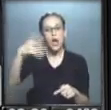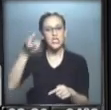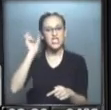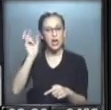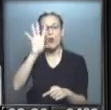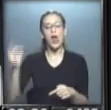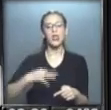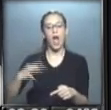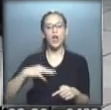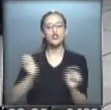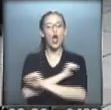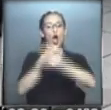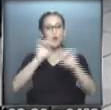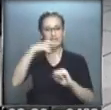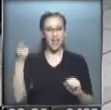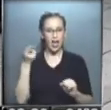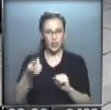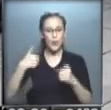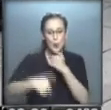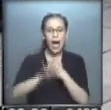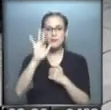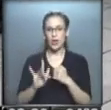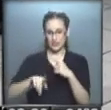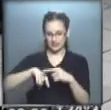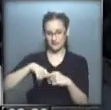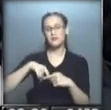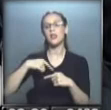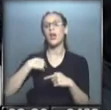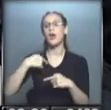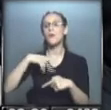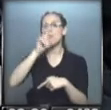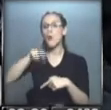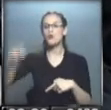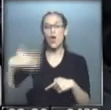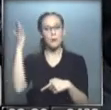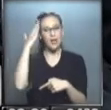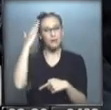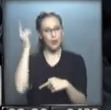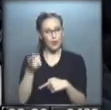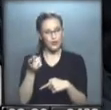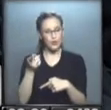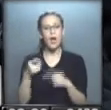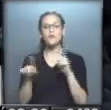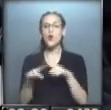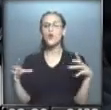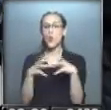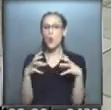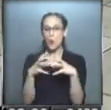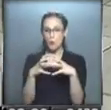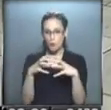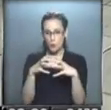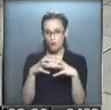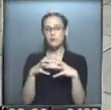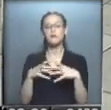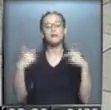años del golpe que se cumplen el próximo miércoles, el realizado en el Museo de la Memoria, convocado por la agrupación Nueva Mayoría,